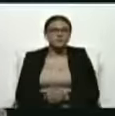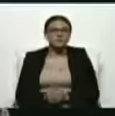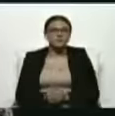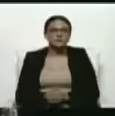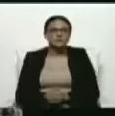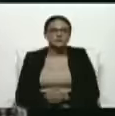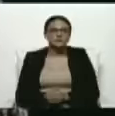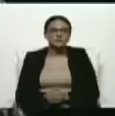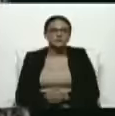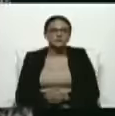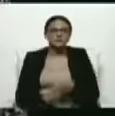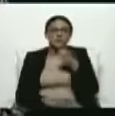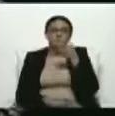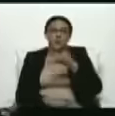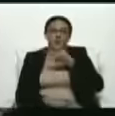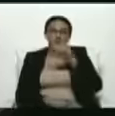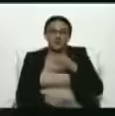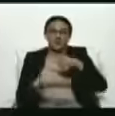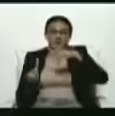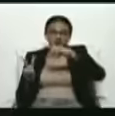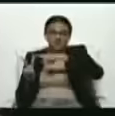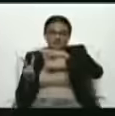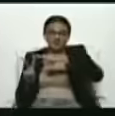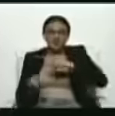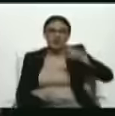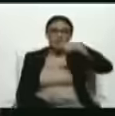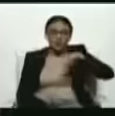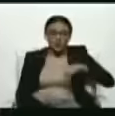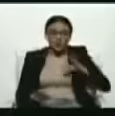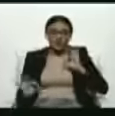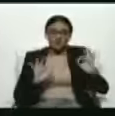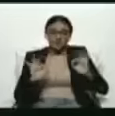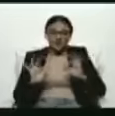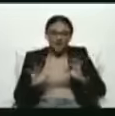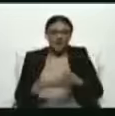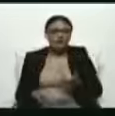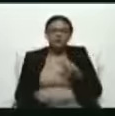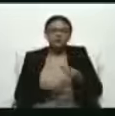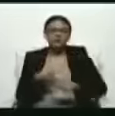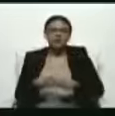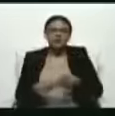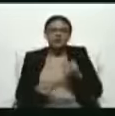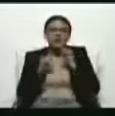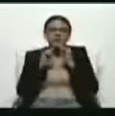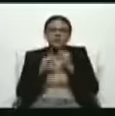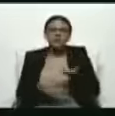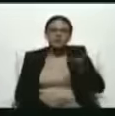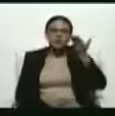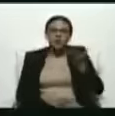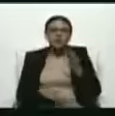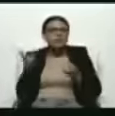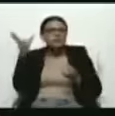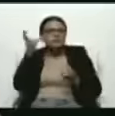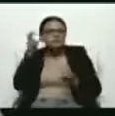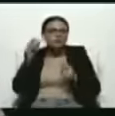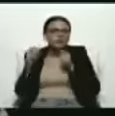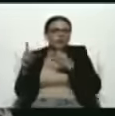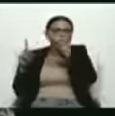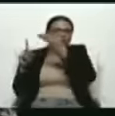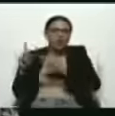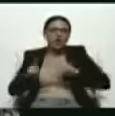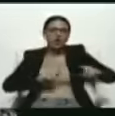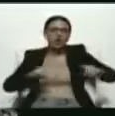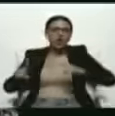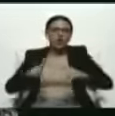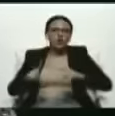Saludos amigos de Venezolana de Televisión, el contacto lo establecemos desde el Teatro Bolívar, donde a esta hora se genera información de interés de inmediato. Escuchamos declaración del Coordinador General del Comando de